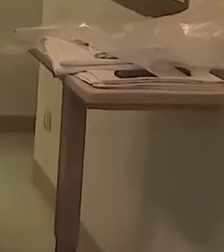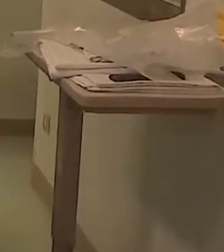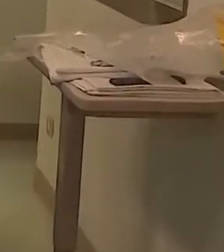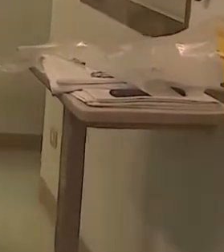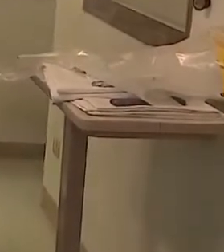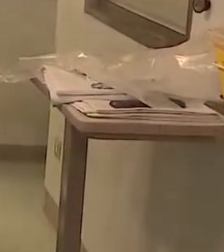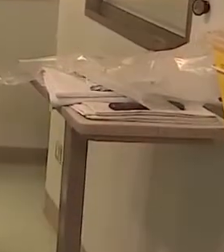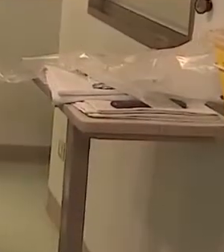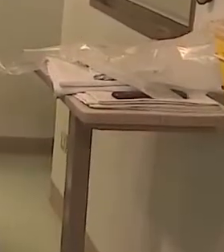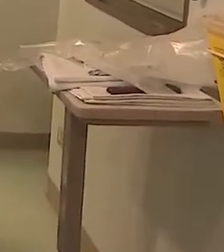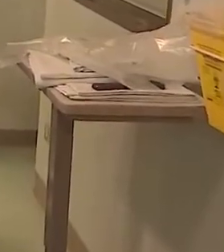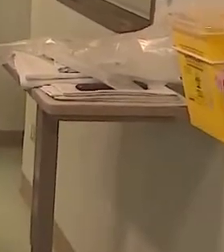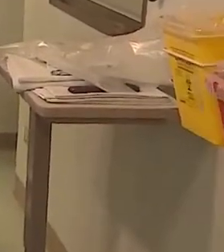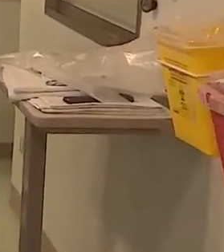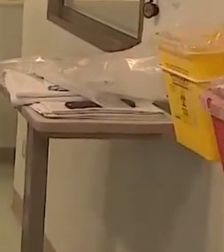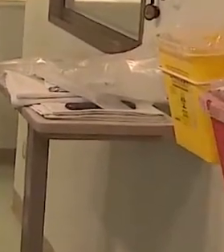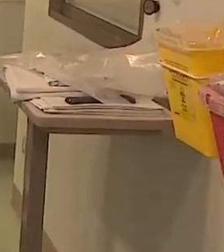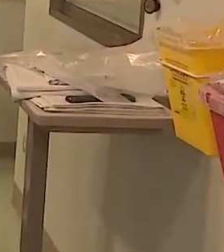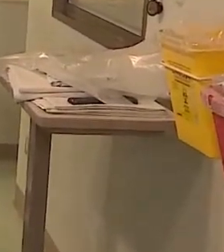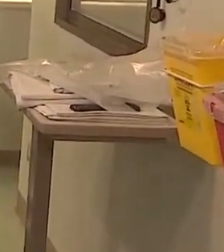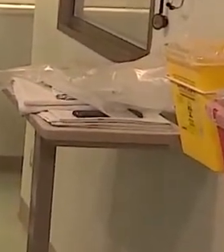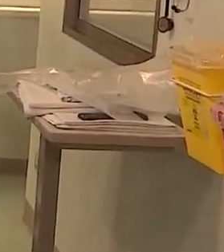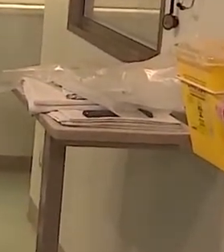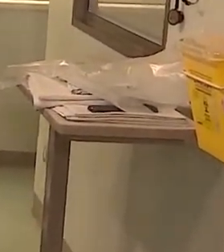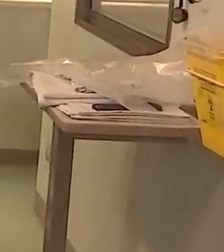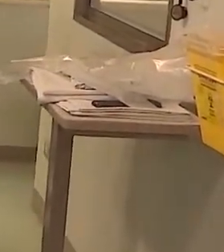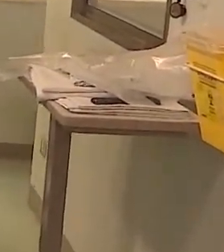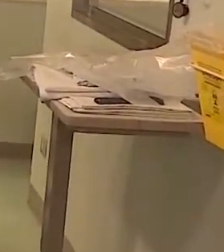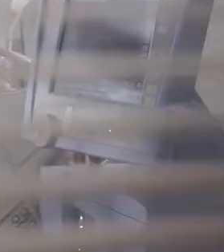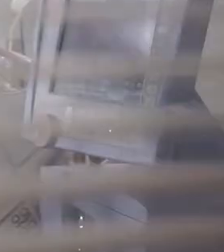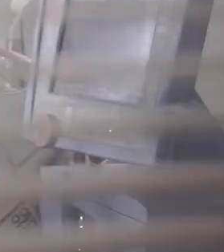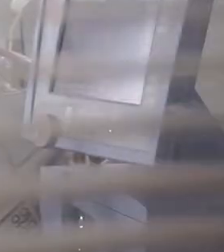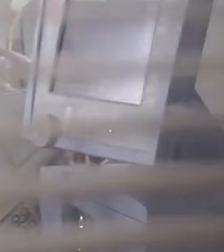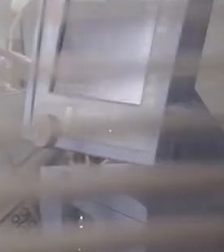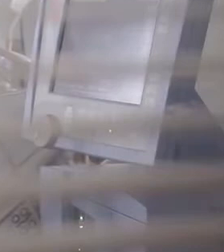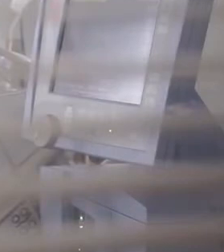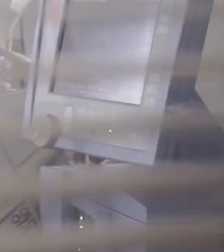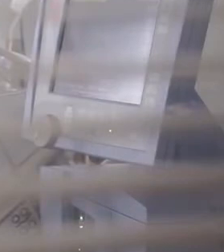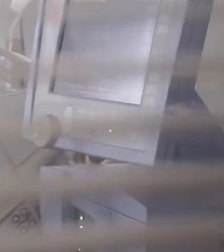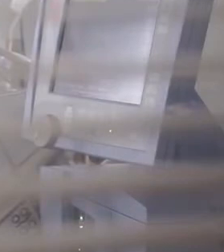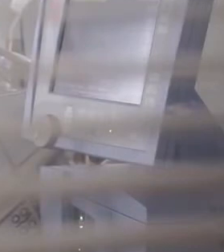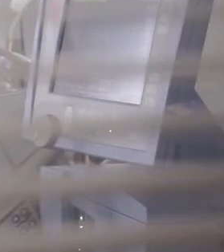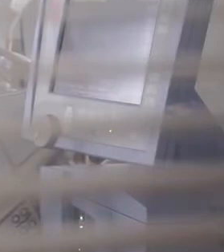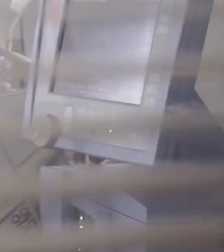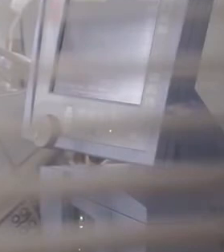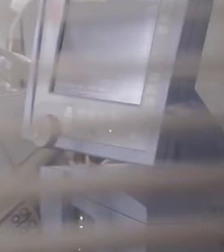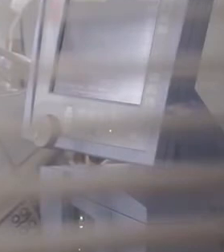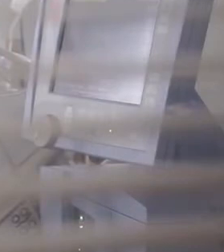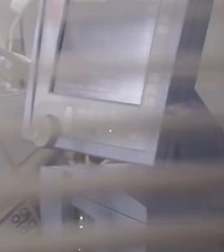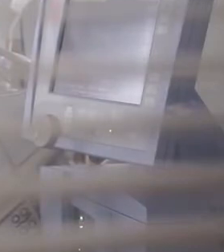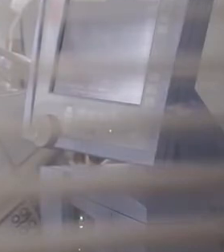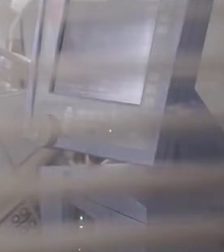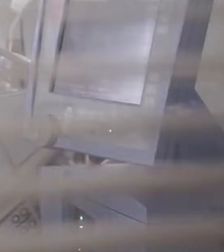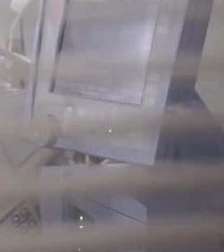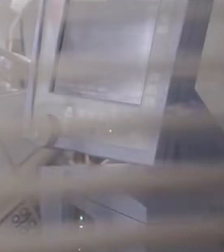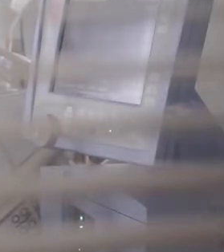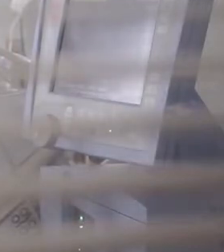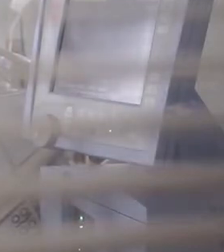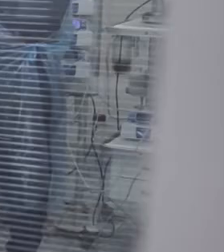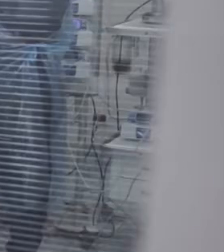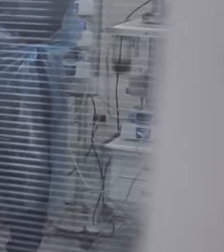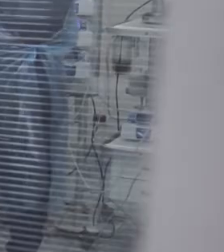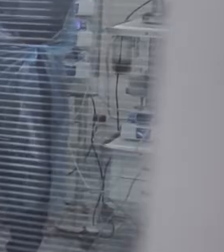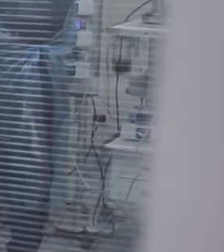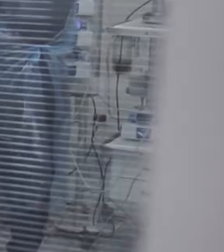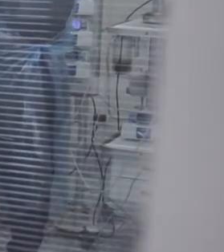O'Higgins, la comuna de Rengo. En la región del Biobío, la comuna de